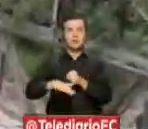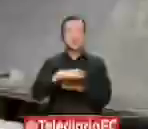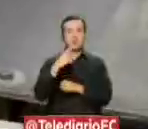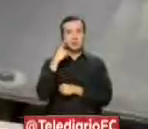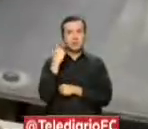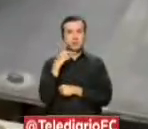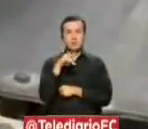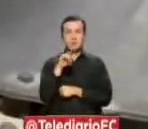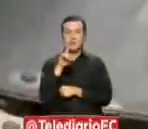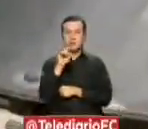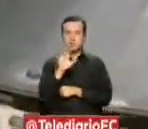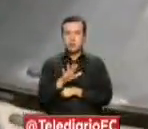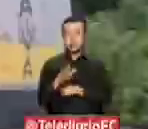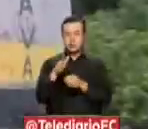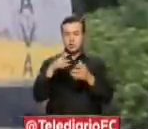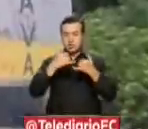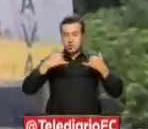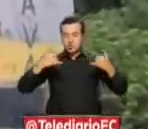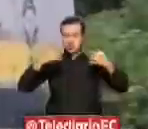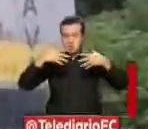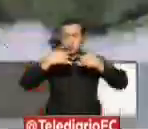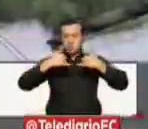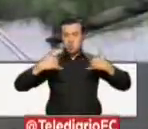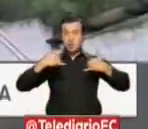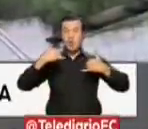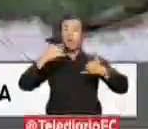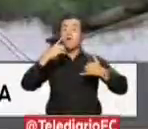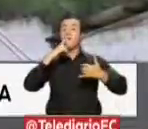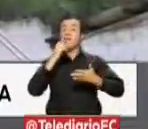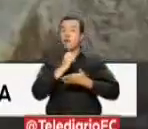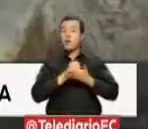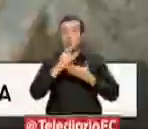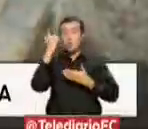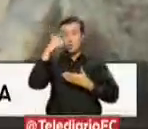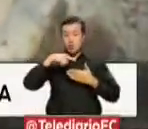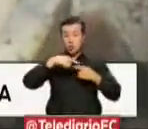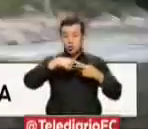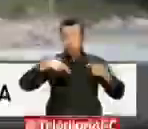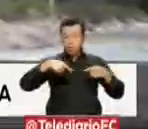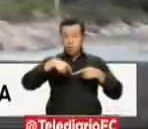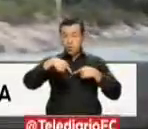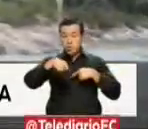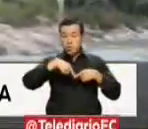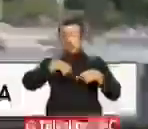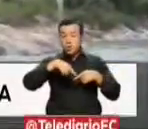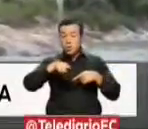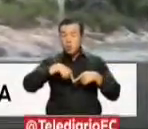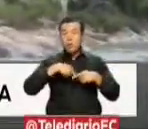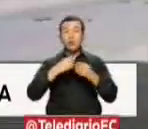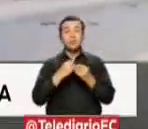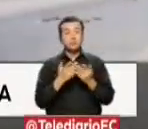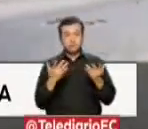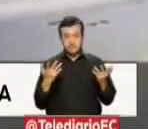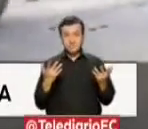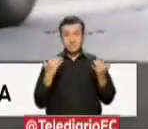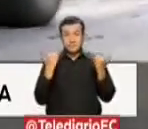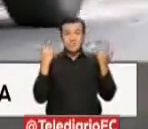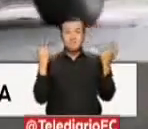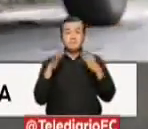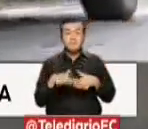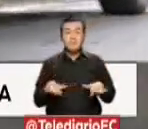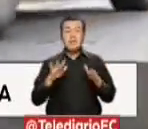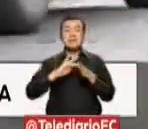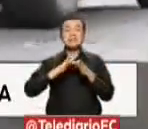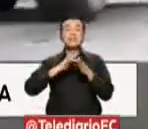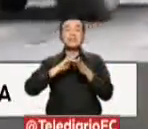río Pindo, límite entre las provincias de El Oro y Loja, ha servido de conexión y transporte en este sector. Hoy se encuentra en